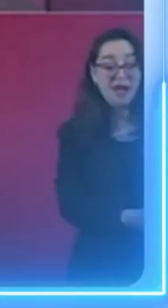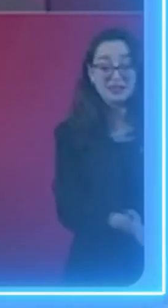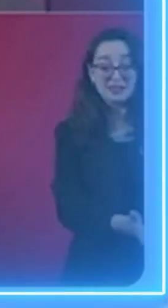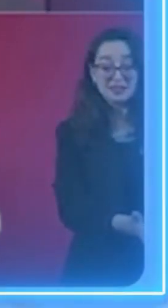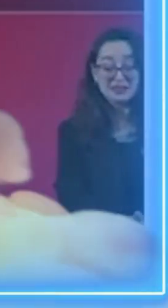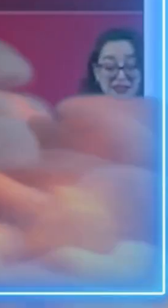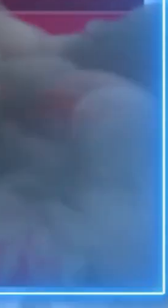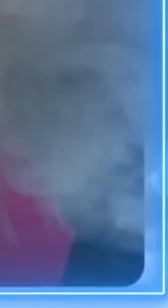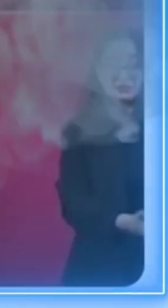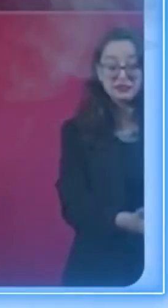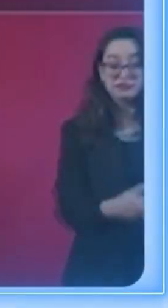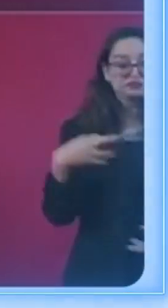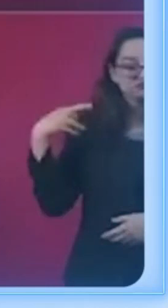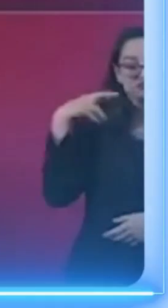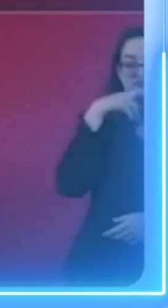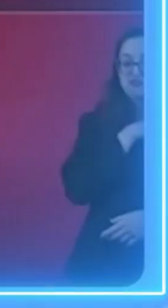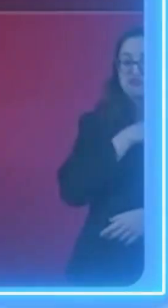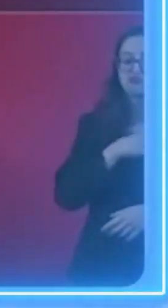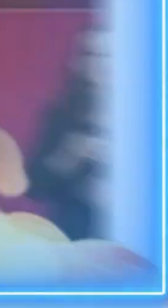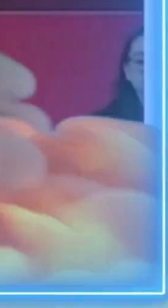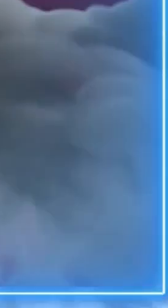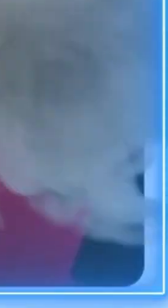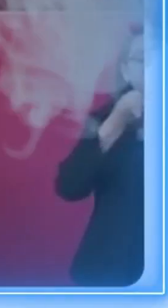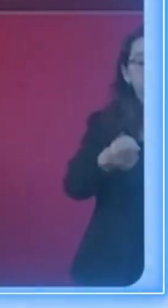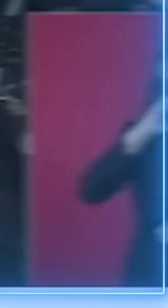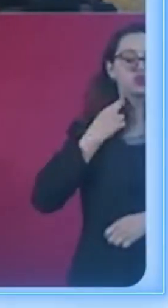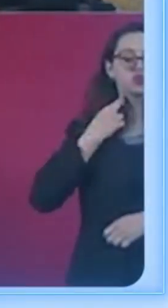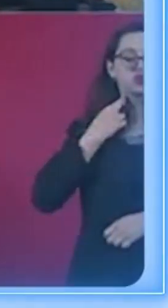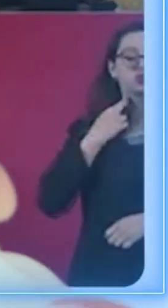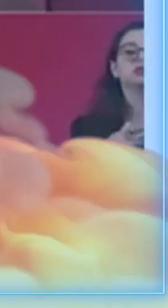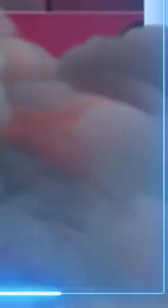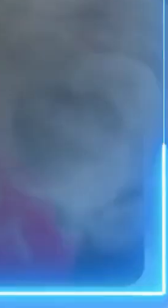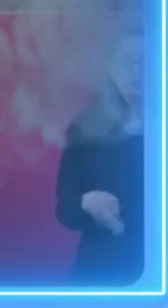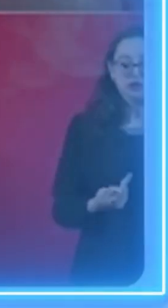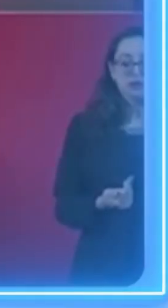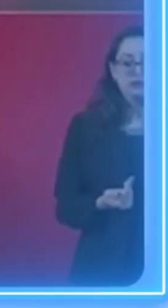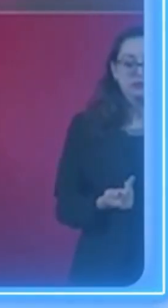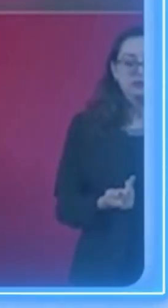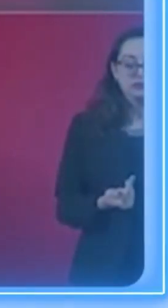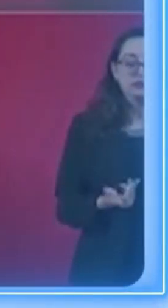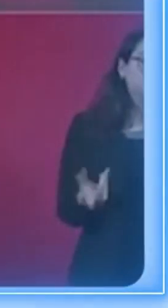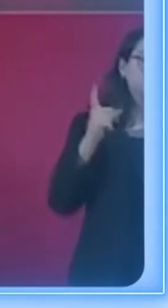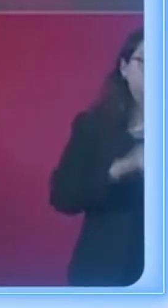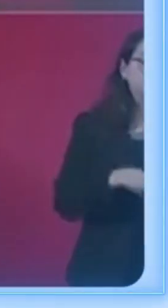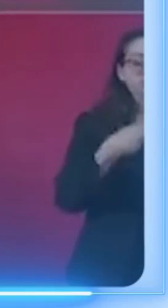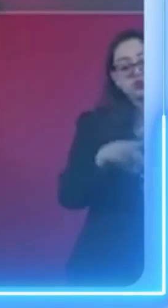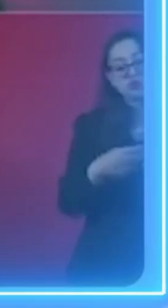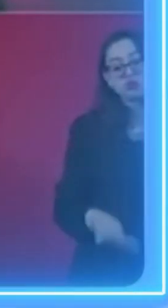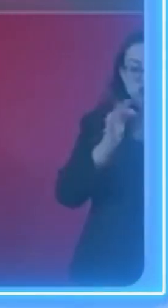en muy poco tiempo miles millones robots son empresas de publicidad